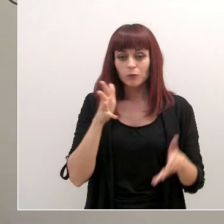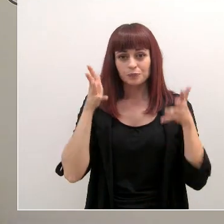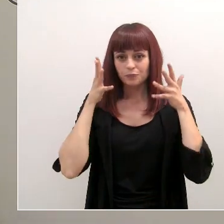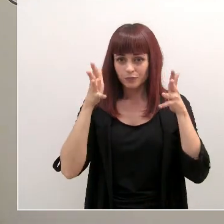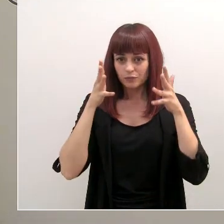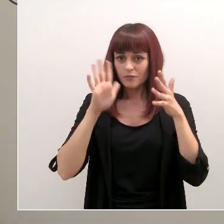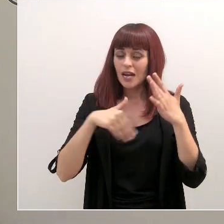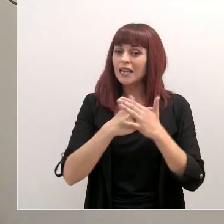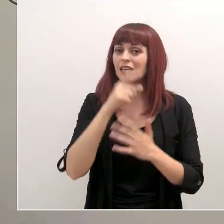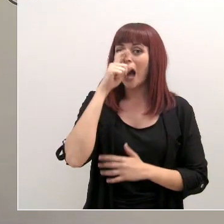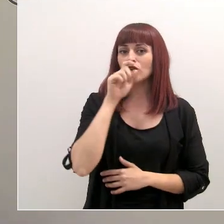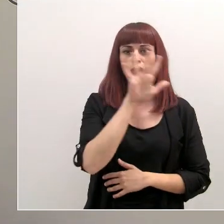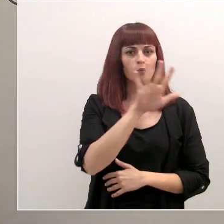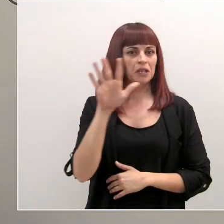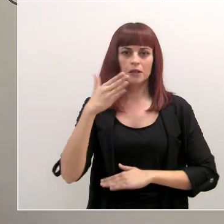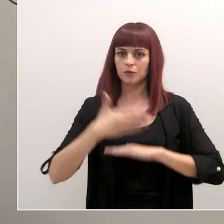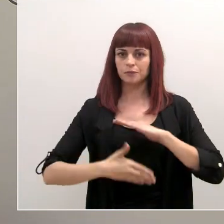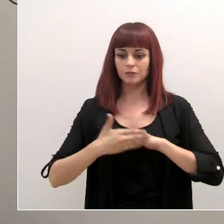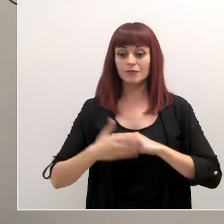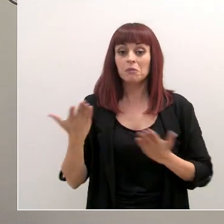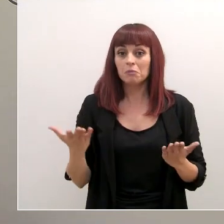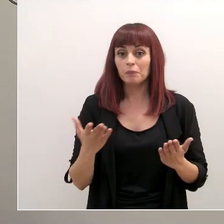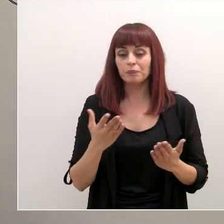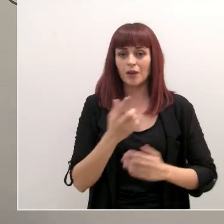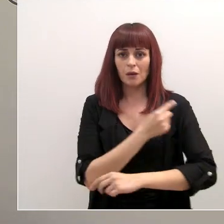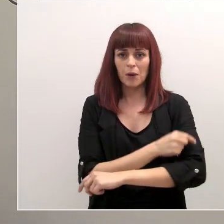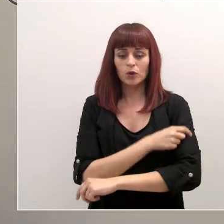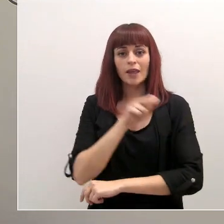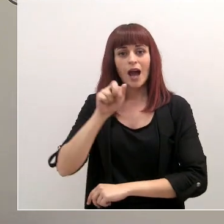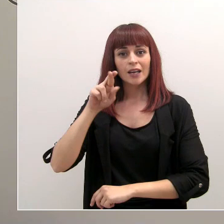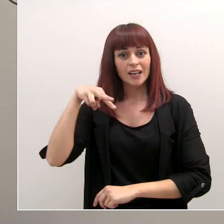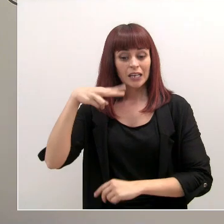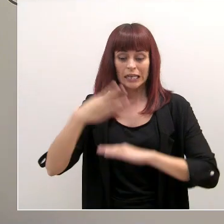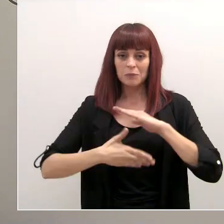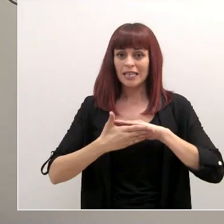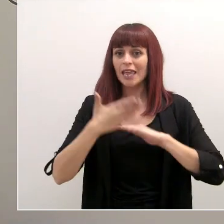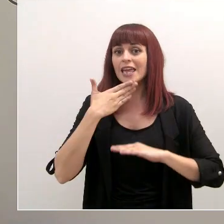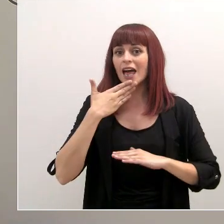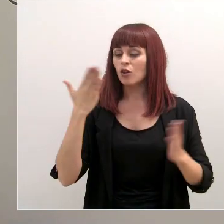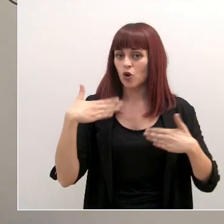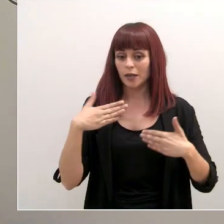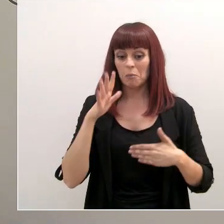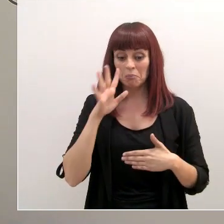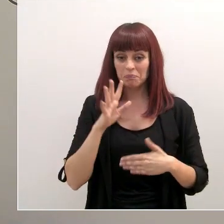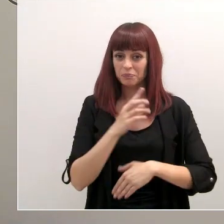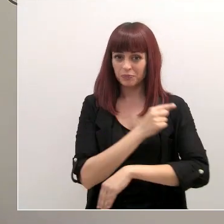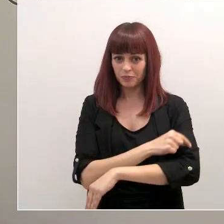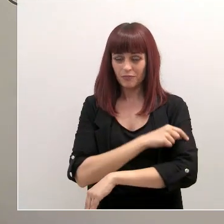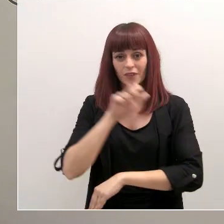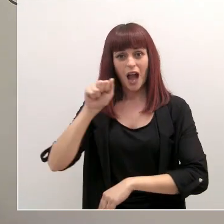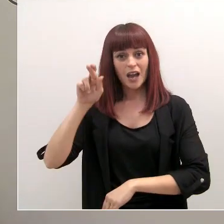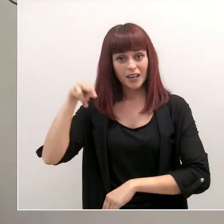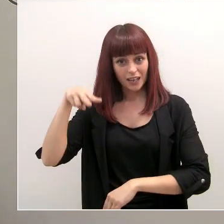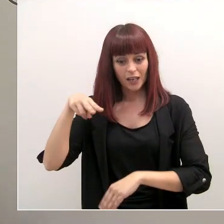recomendación de llegar hasta 55 años, mientras que las vacunas de ARN no tienen límite de edad. Prácticamente todas las vacunas de ARN que nos llegan es